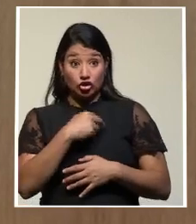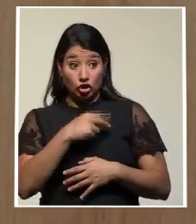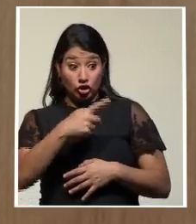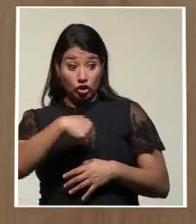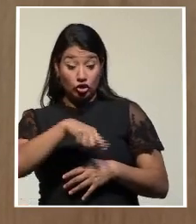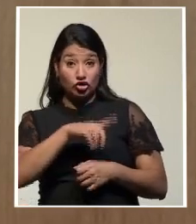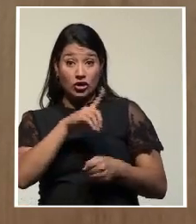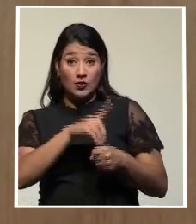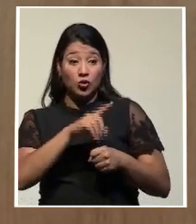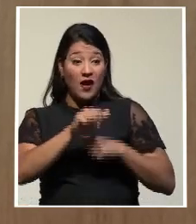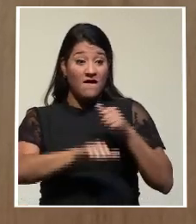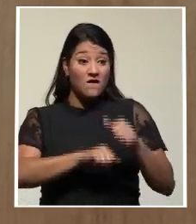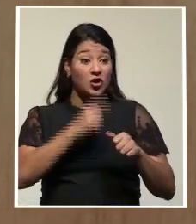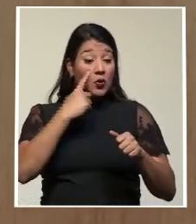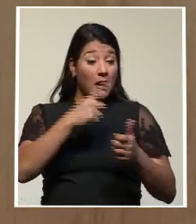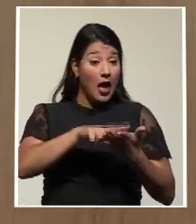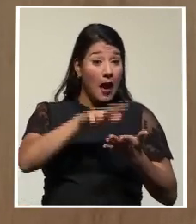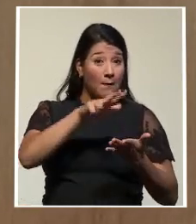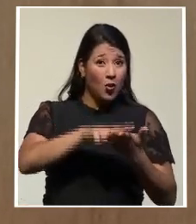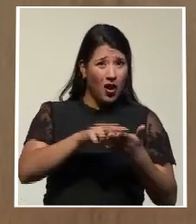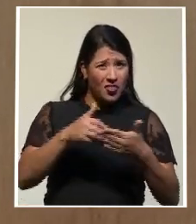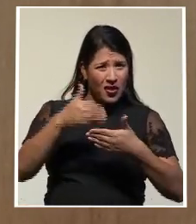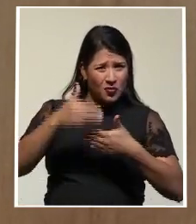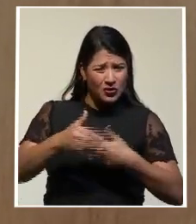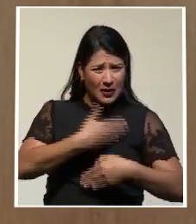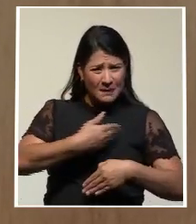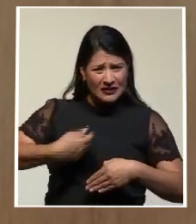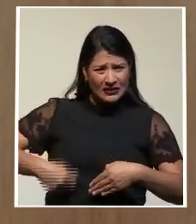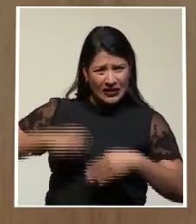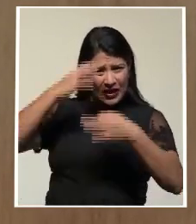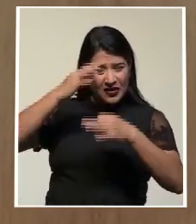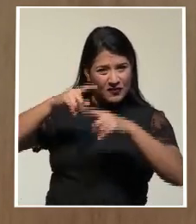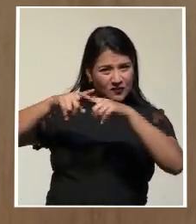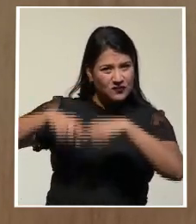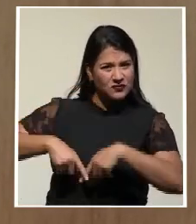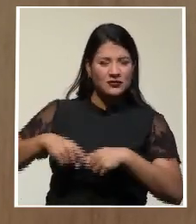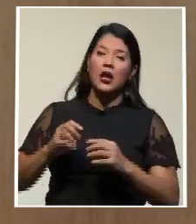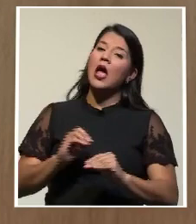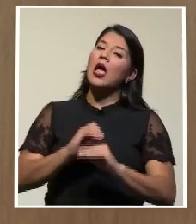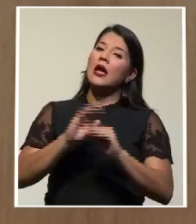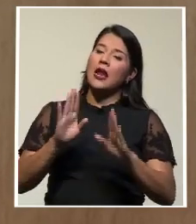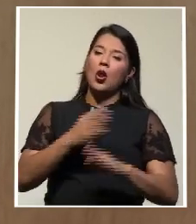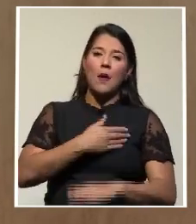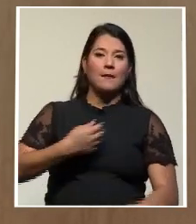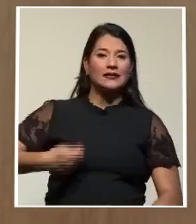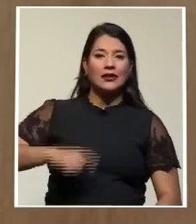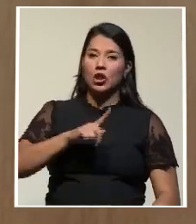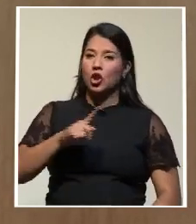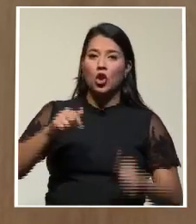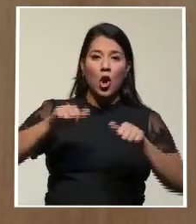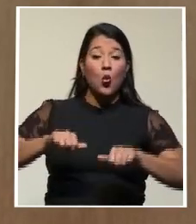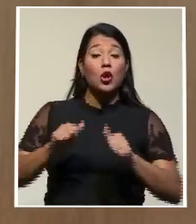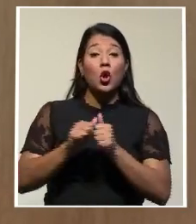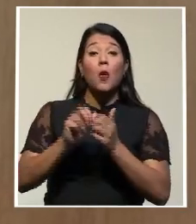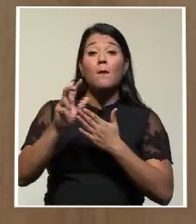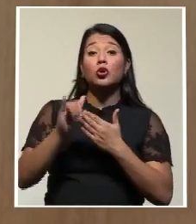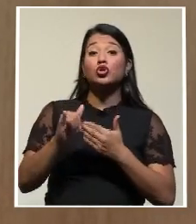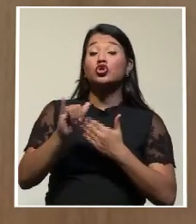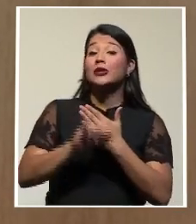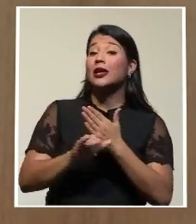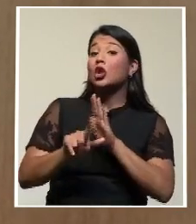el presidente llegue a vetarlo. Claramente hay una gran oposición del presidente a este proyecto de ley, pero yo